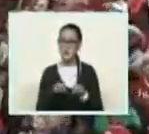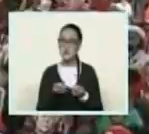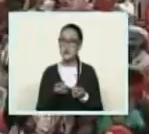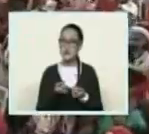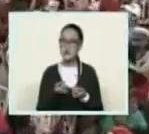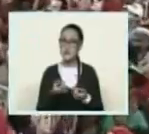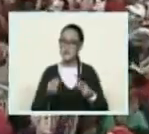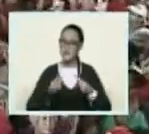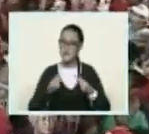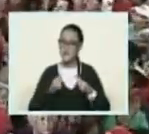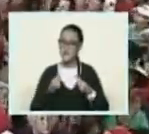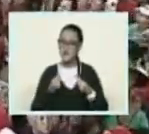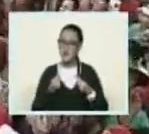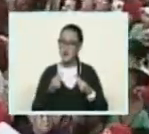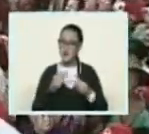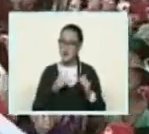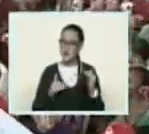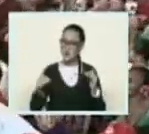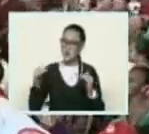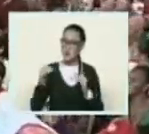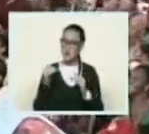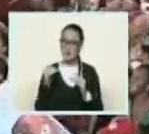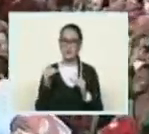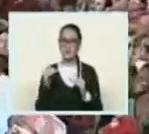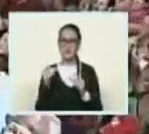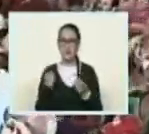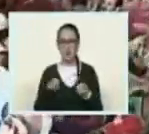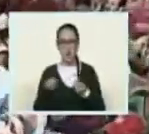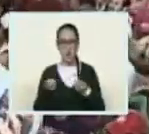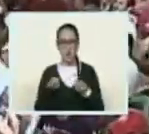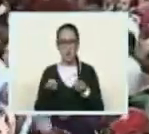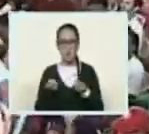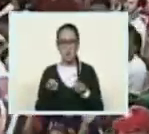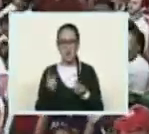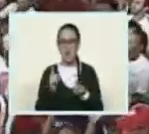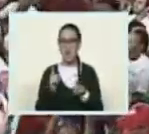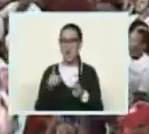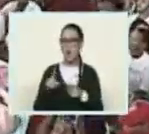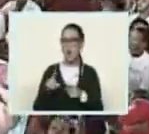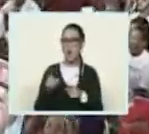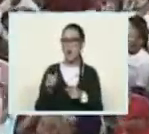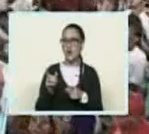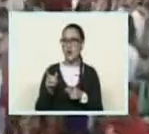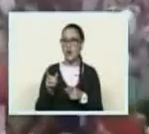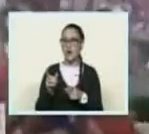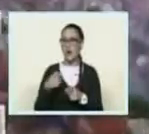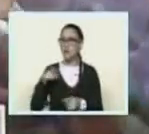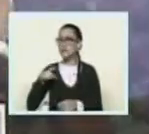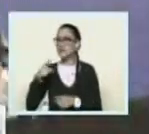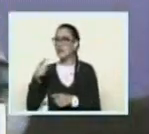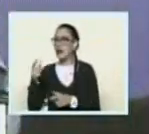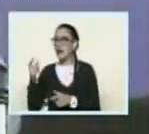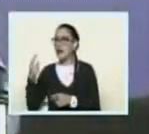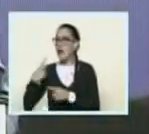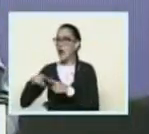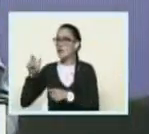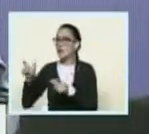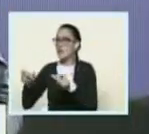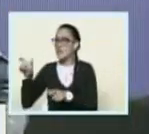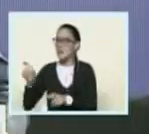garantice vivir con soberanía, una economía que no nos haga dependiente. Ahora nos